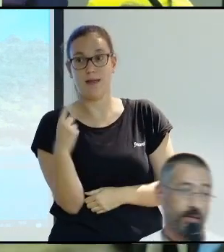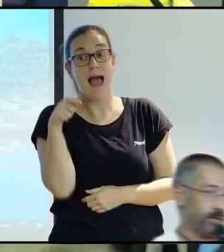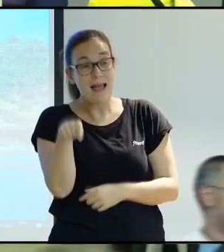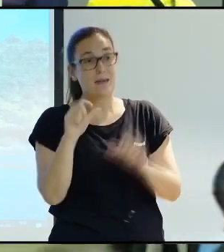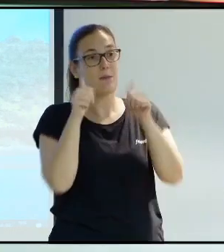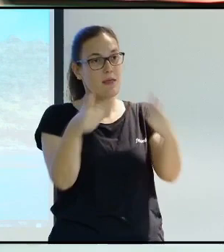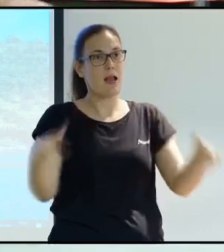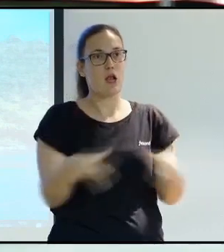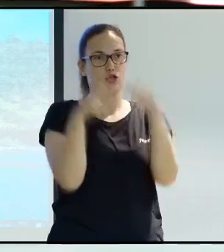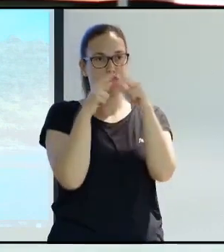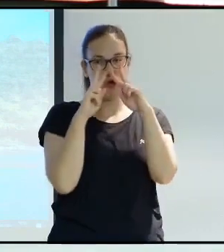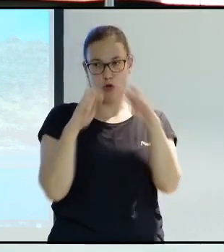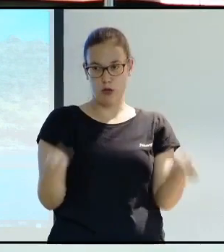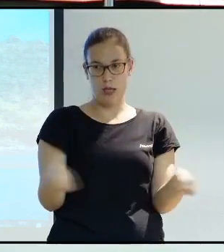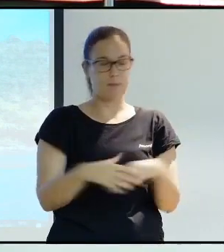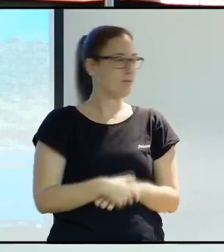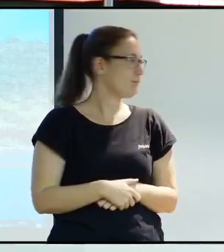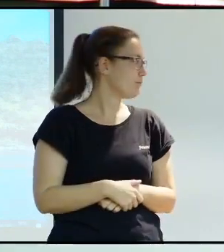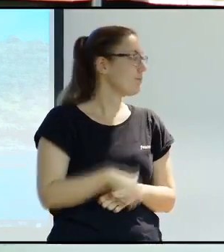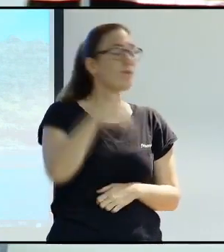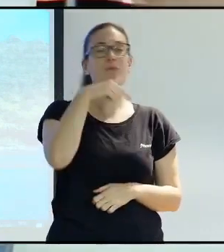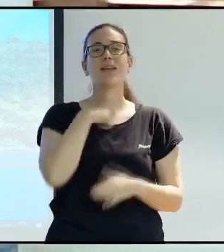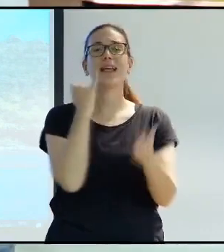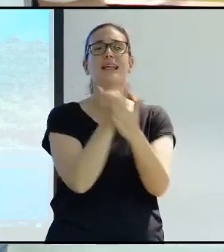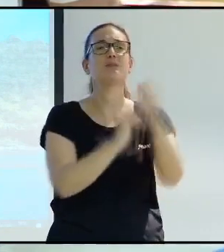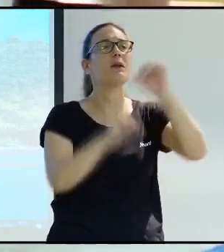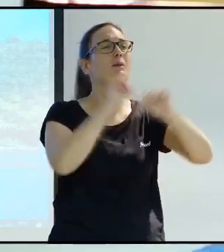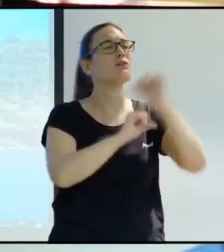sociología. ¿Por qué he hecho el experimento este?